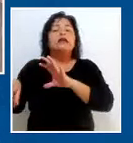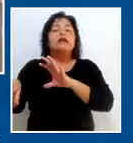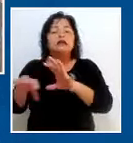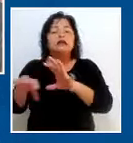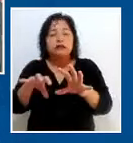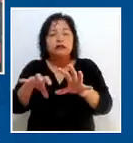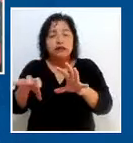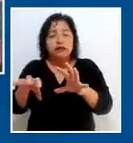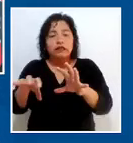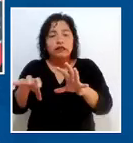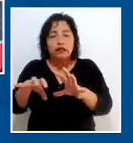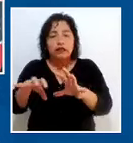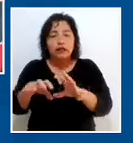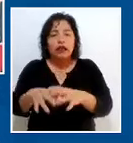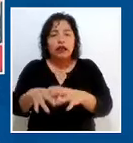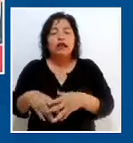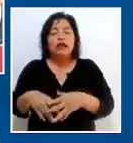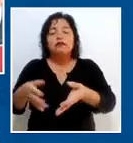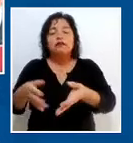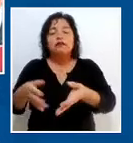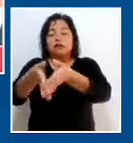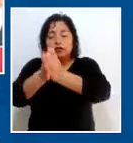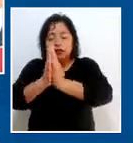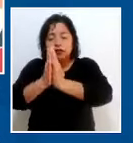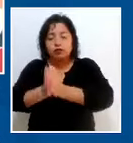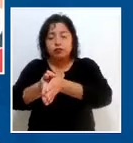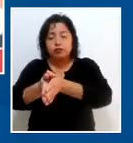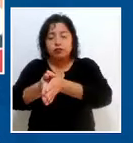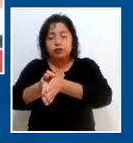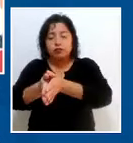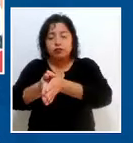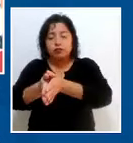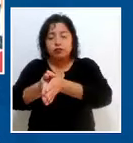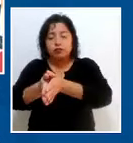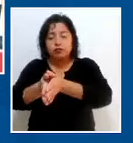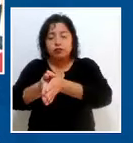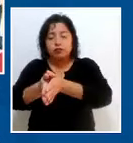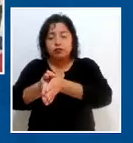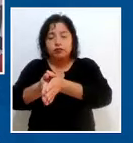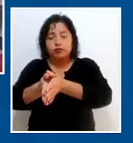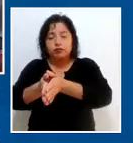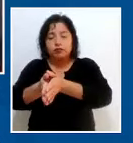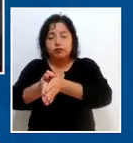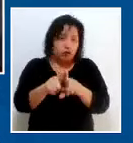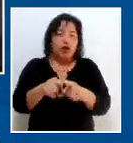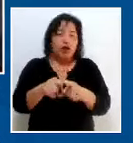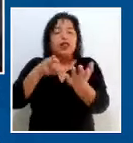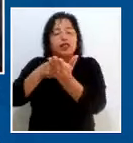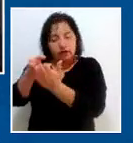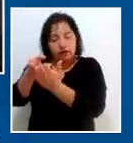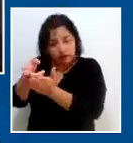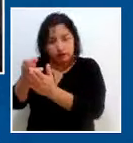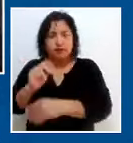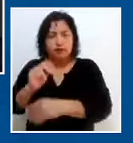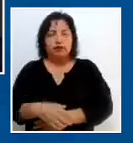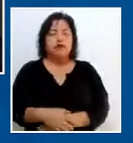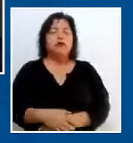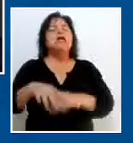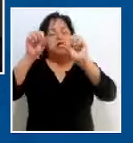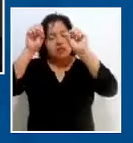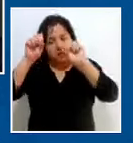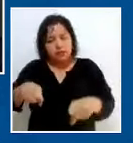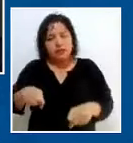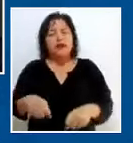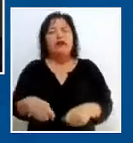¿no? Entonces, cuando hablamos de acceso, también estamos hablando de transparencia. Efectivamente, existe